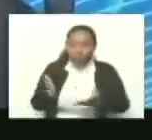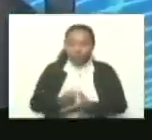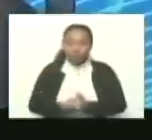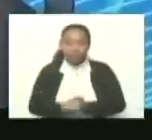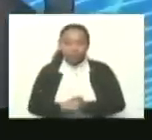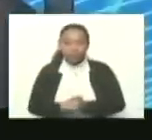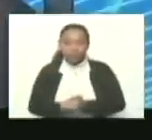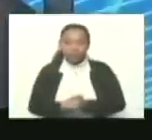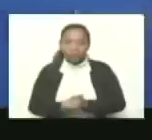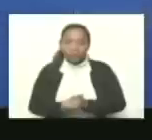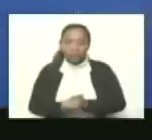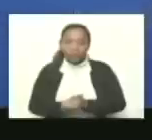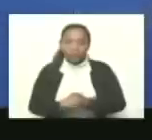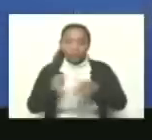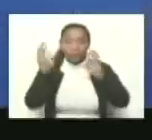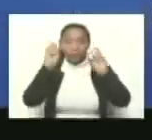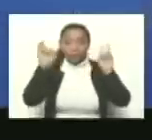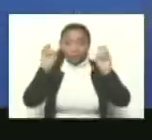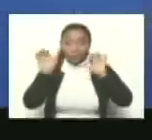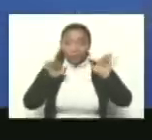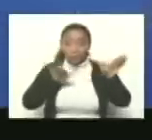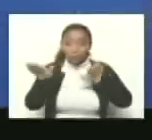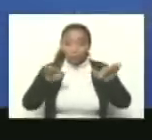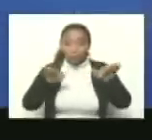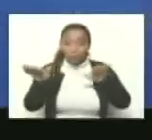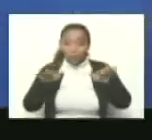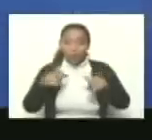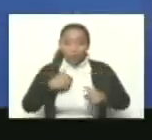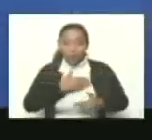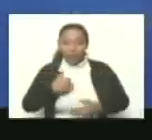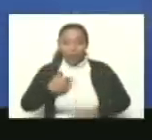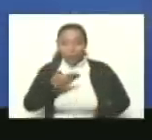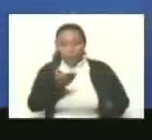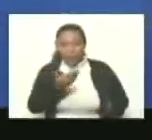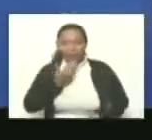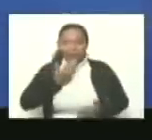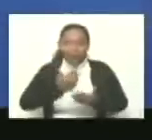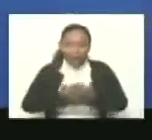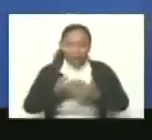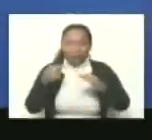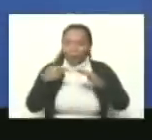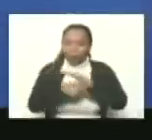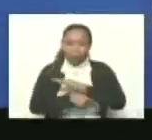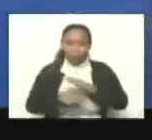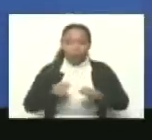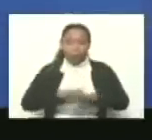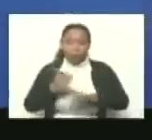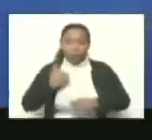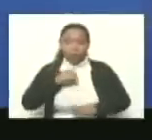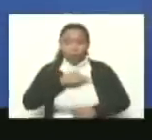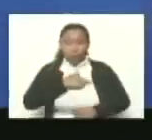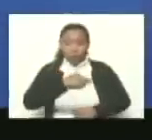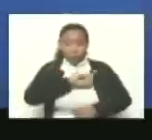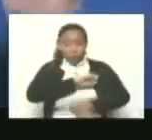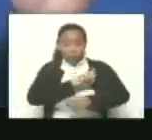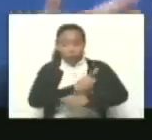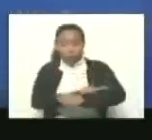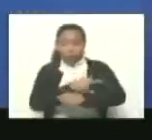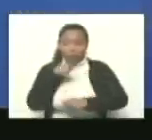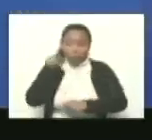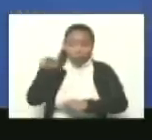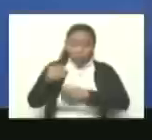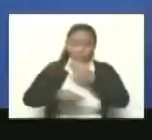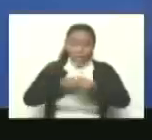Presidente, en materia de turismo yo quiero agradecerle a usted dos grandes batallas que usted libró. En la